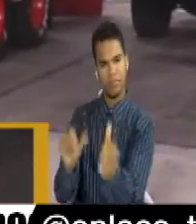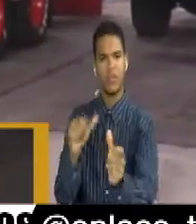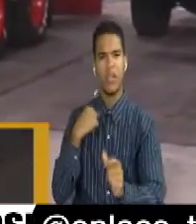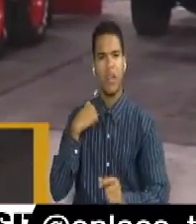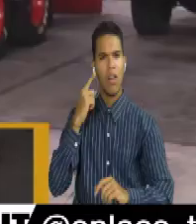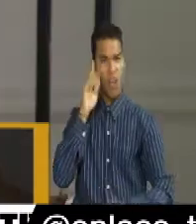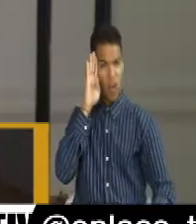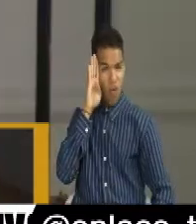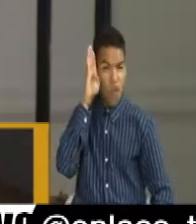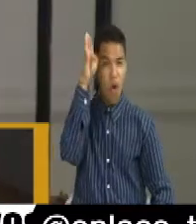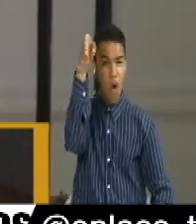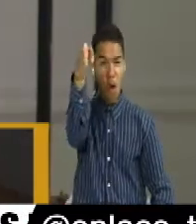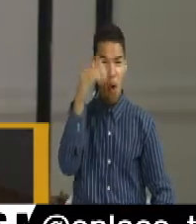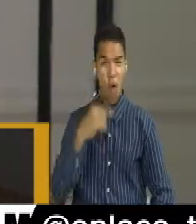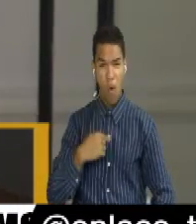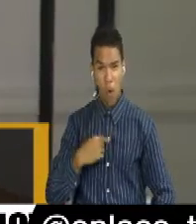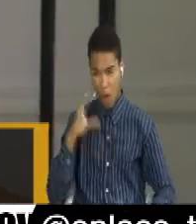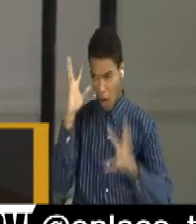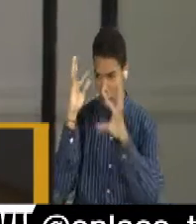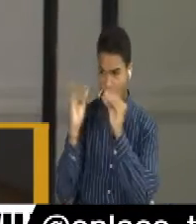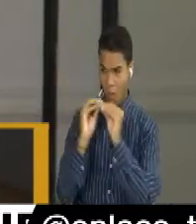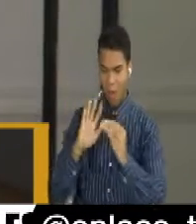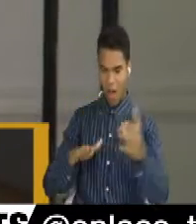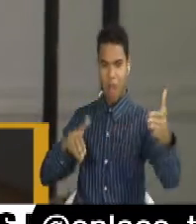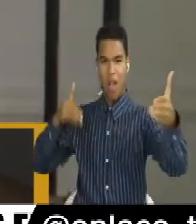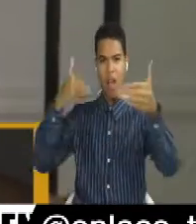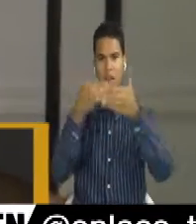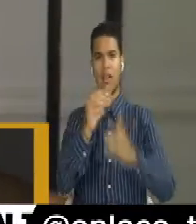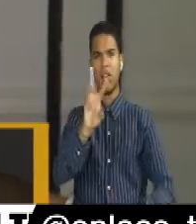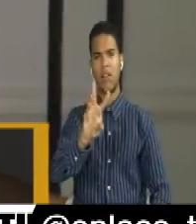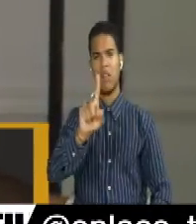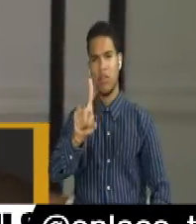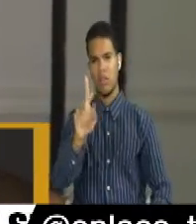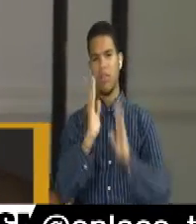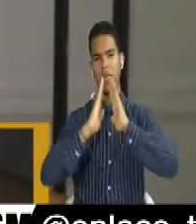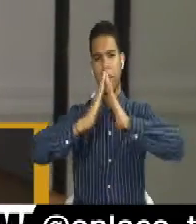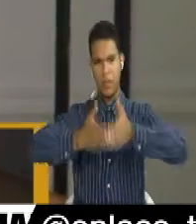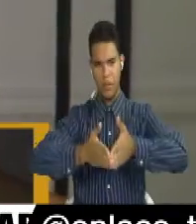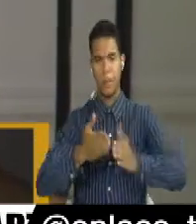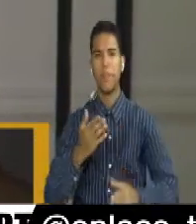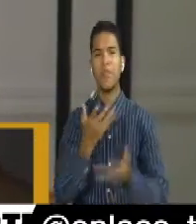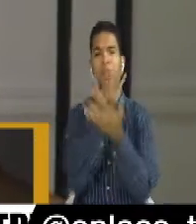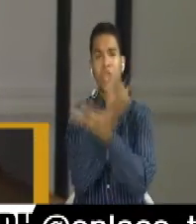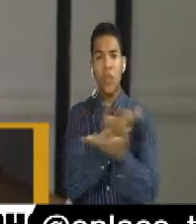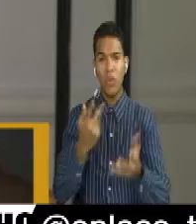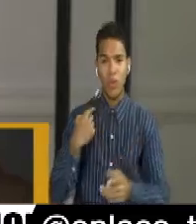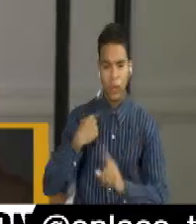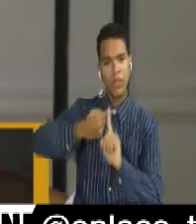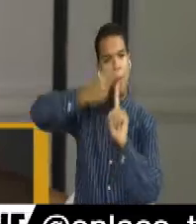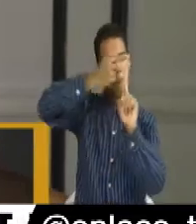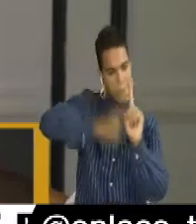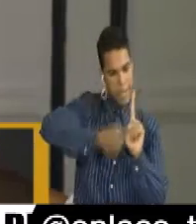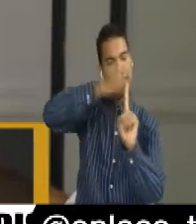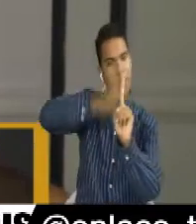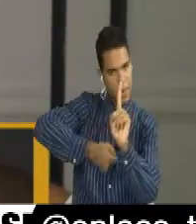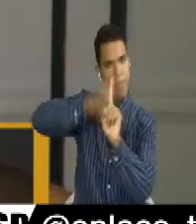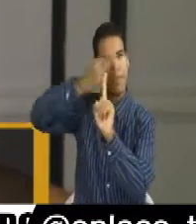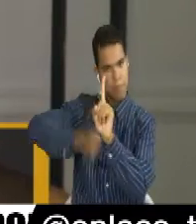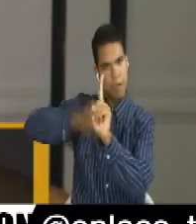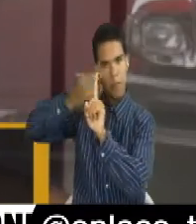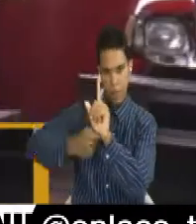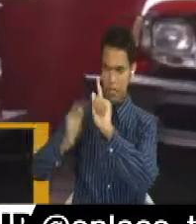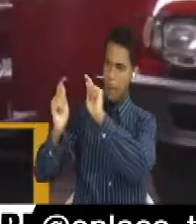el futuro. Este convenio va hasta el 31 de diciembre. El recaudo, nos van a girar mensualmente el recaudo que